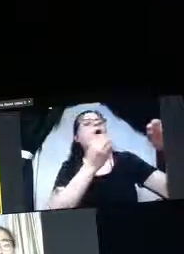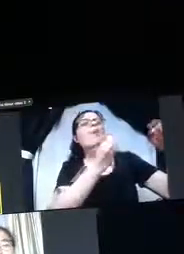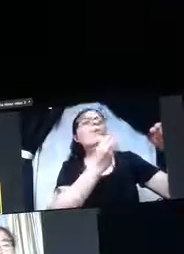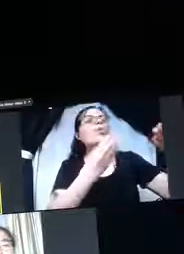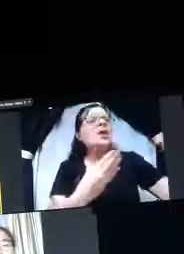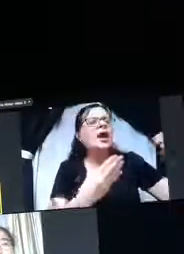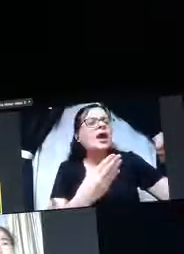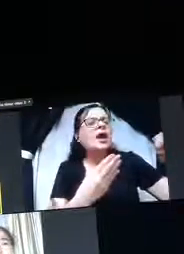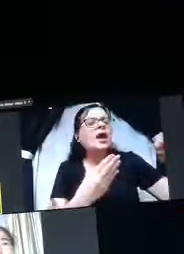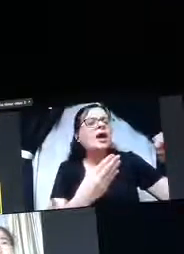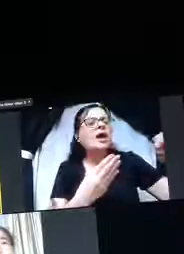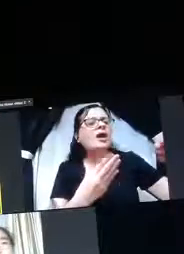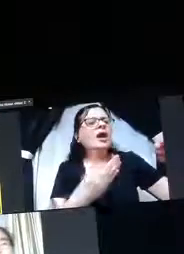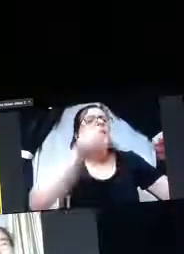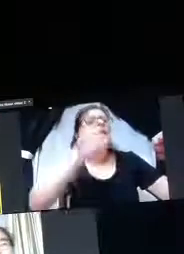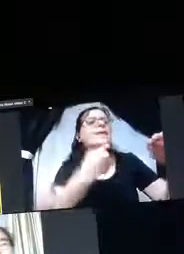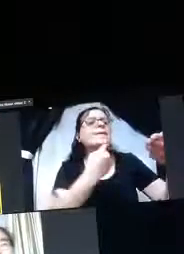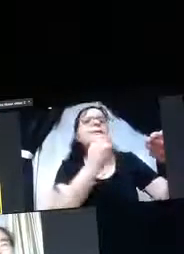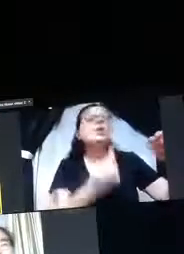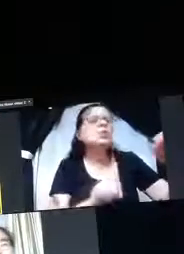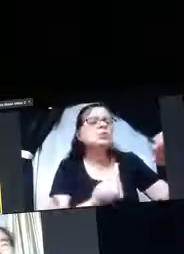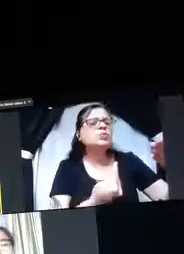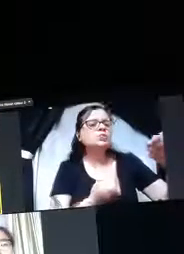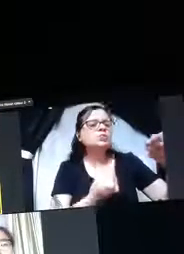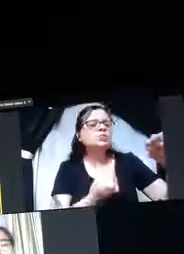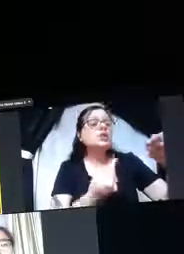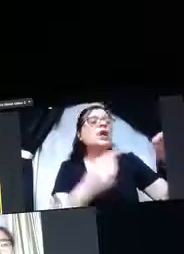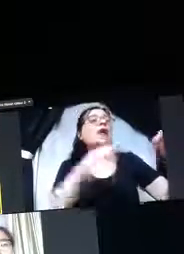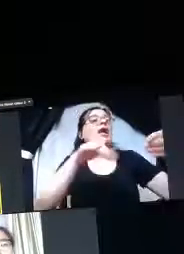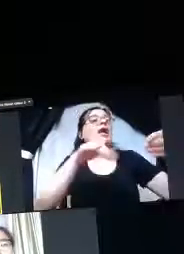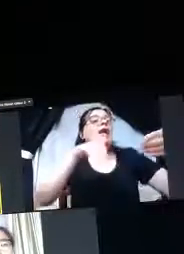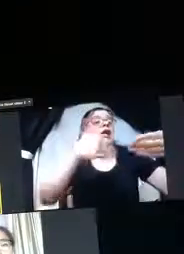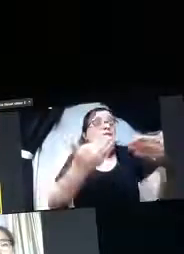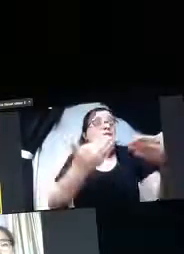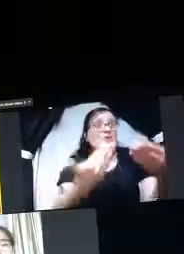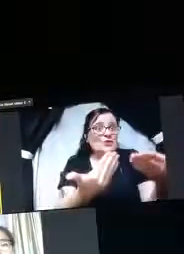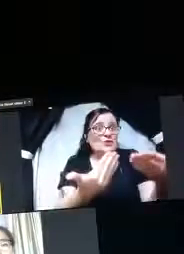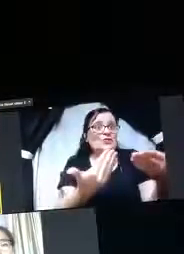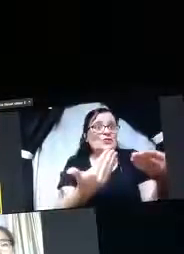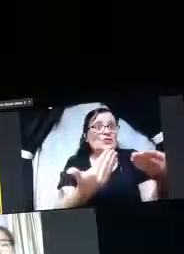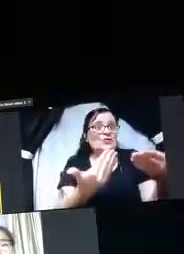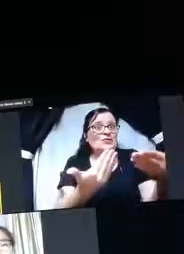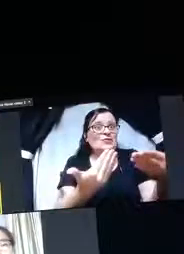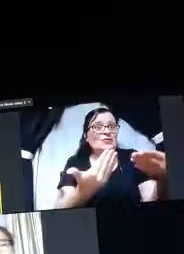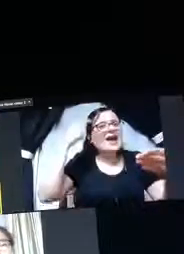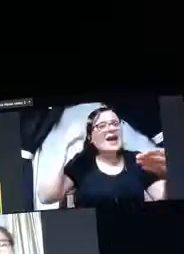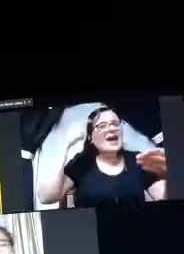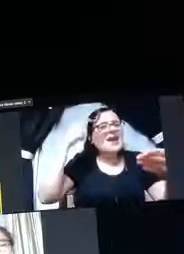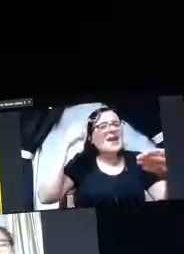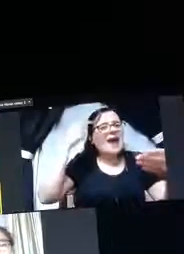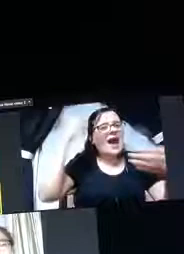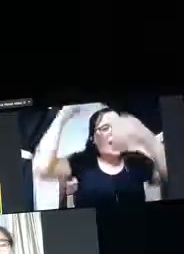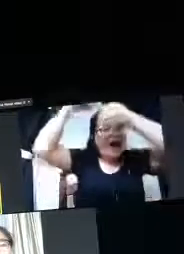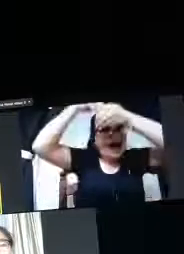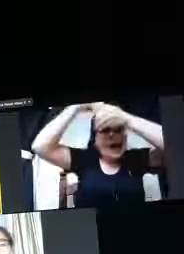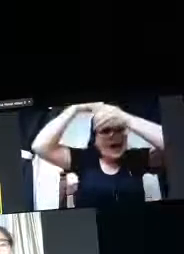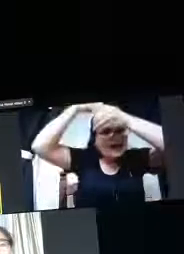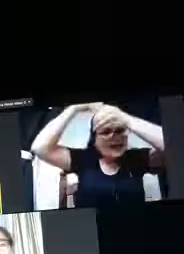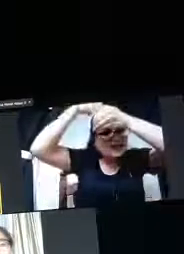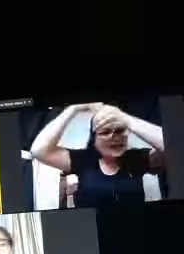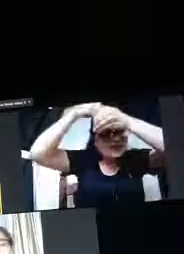pasó tal otra, pudiendo poner en juego habilidades de teoría de la mente, esas habilidades que